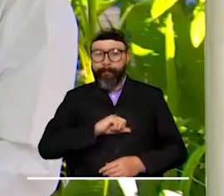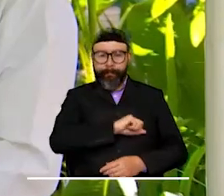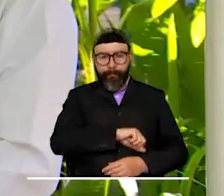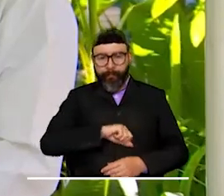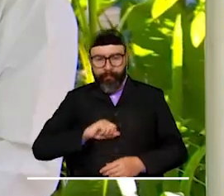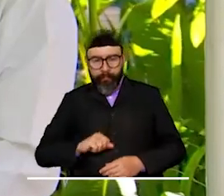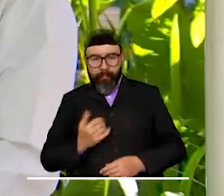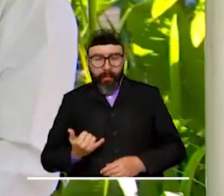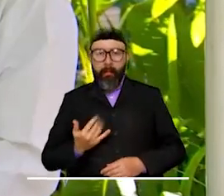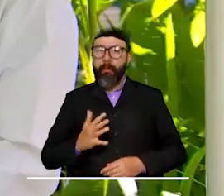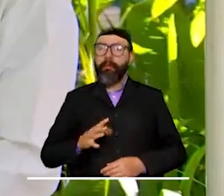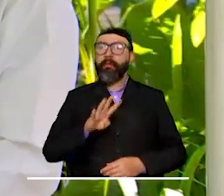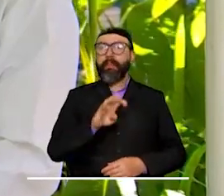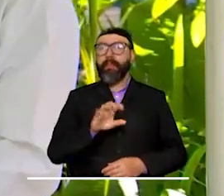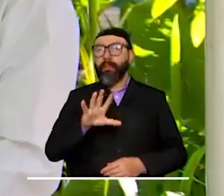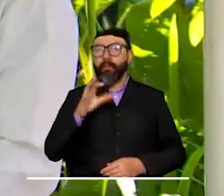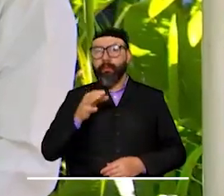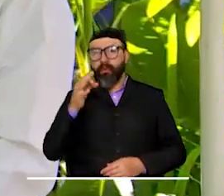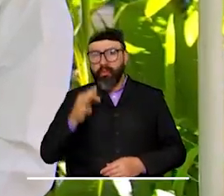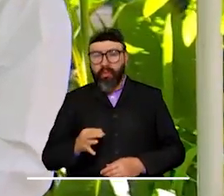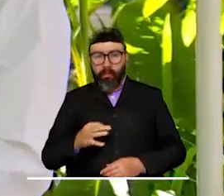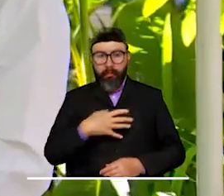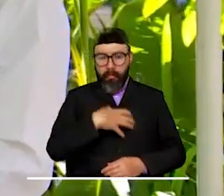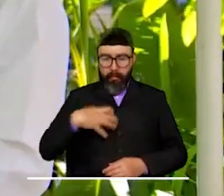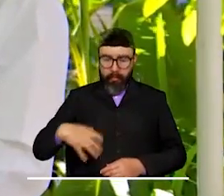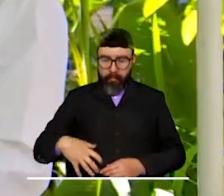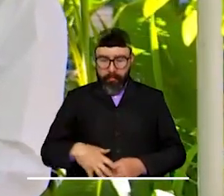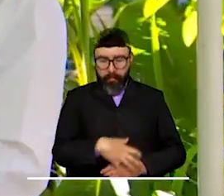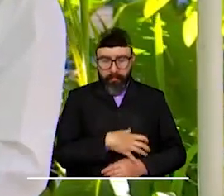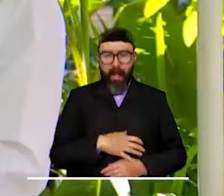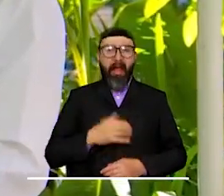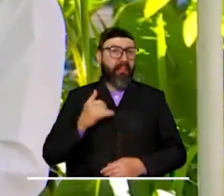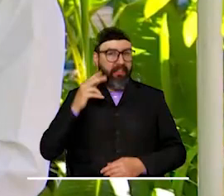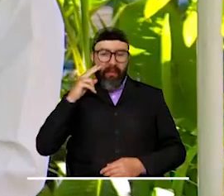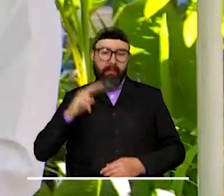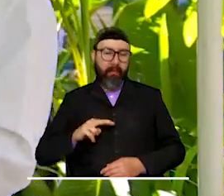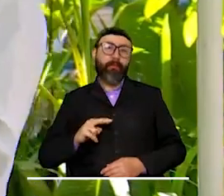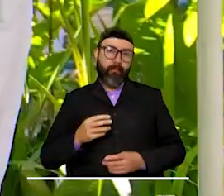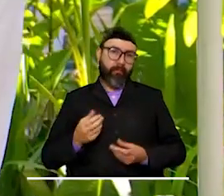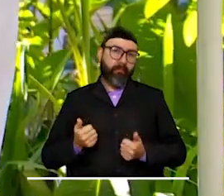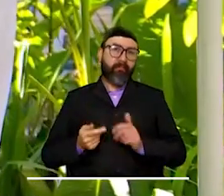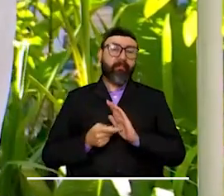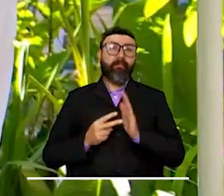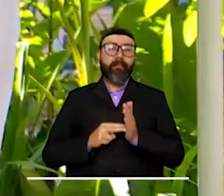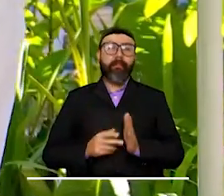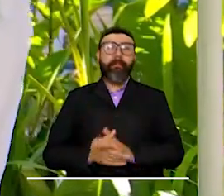el 95% de sus órganos abdominales vistos.